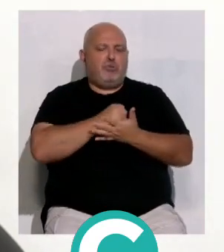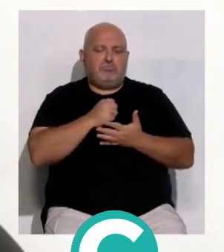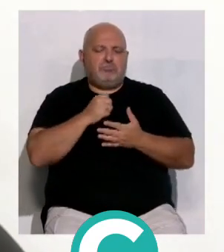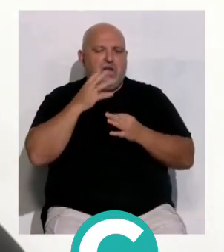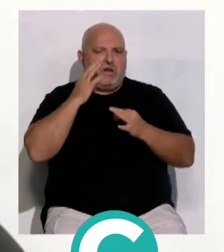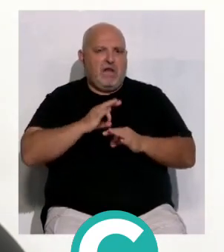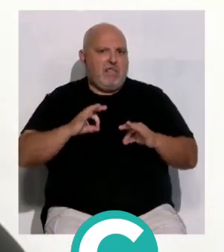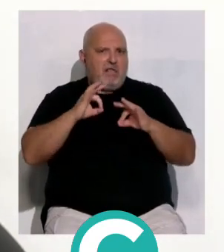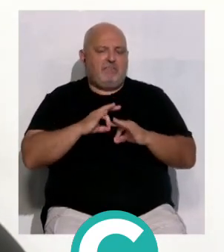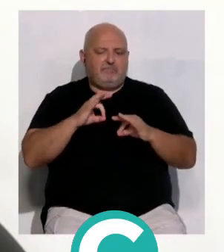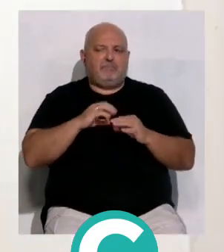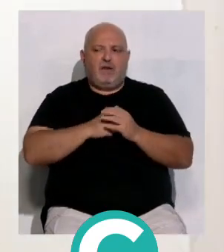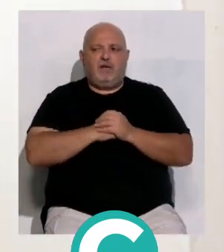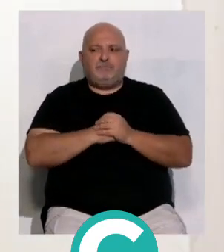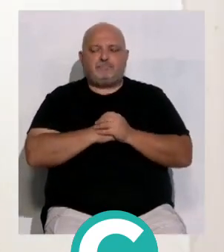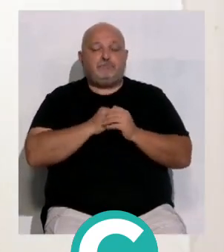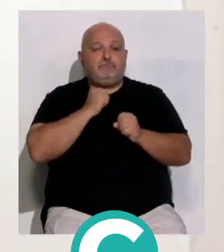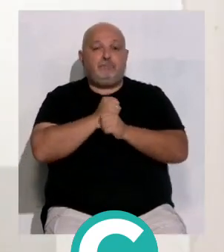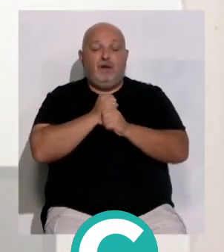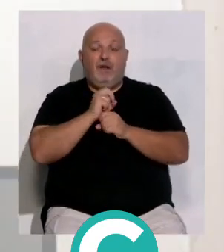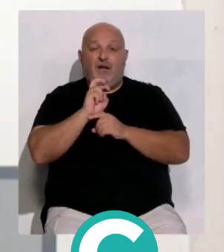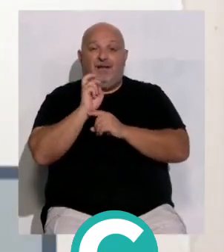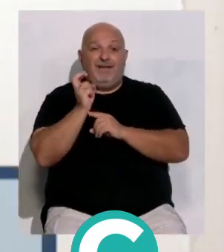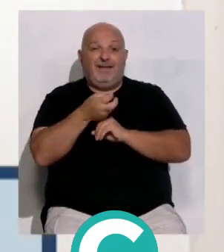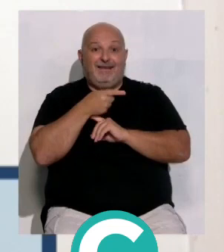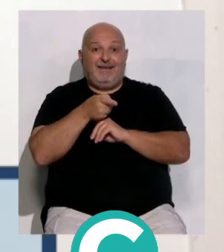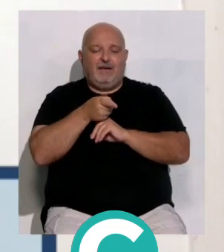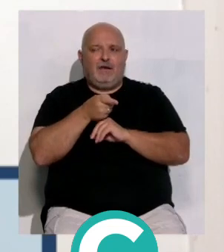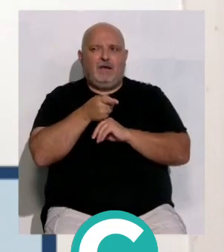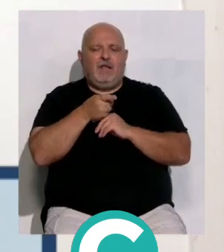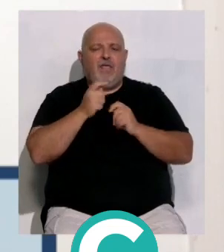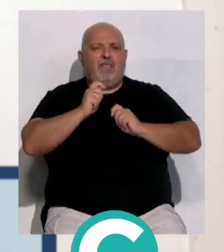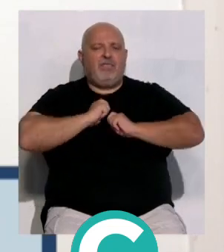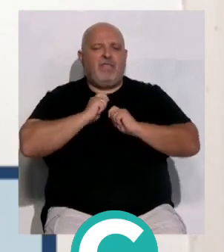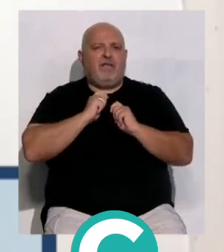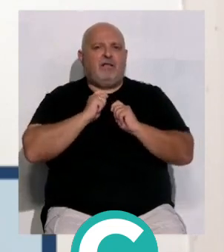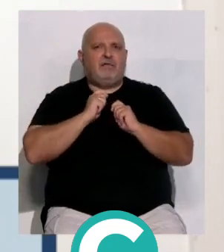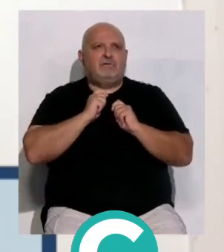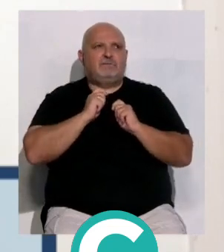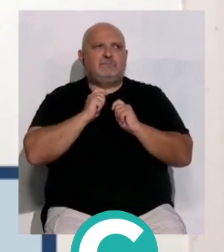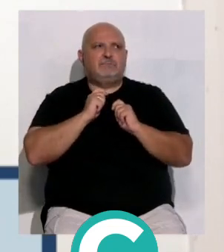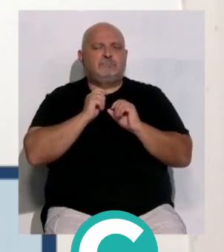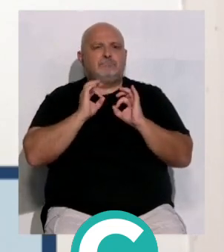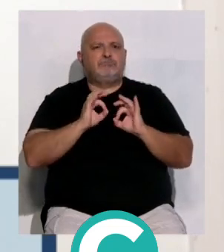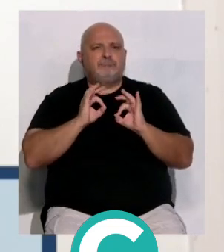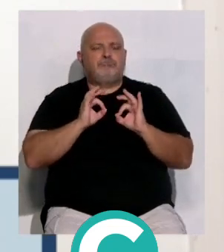que hayamos tenido que asumir. El trabajo multidisciplinar aporta sobre todo